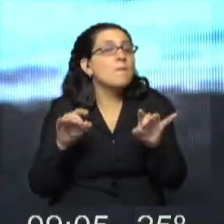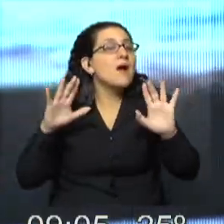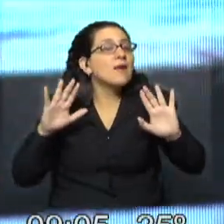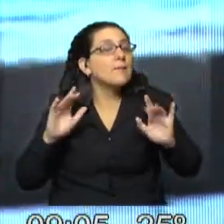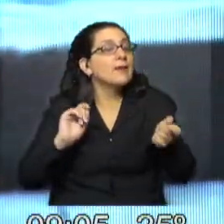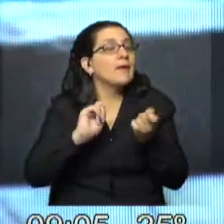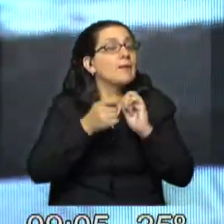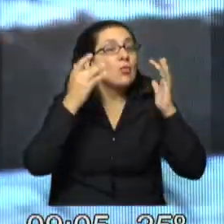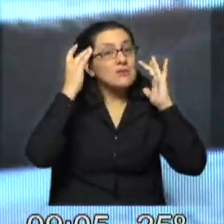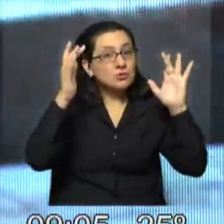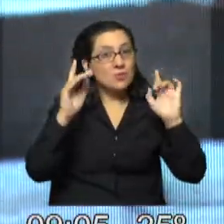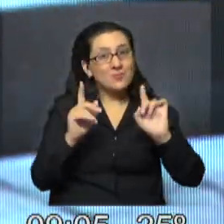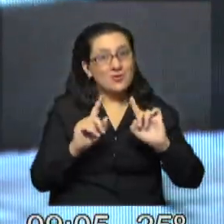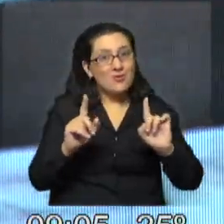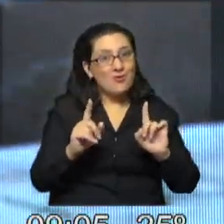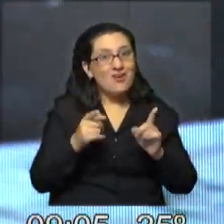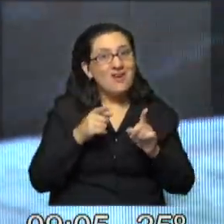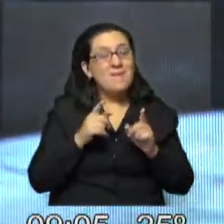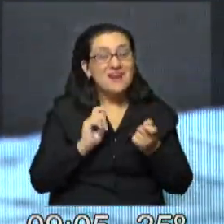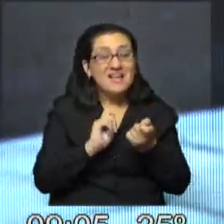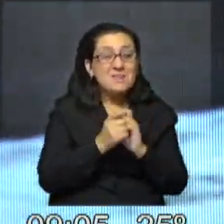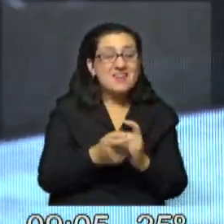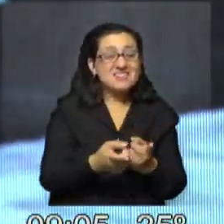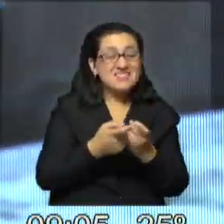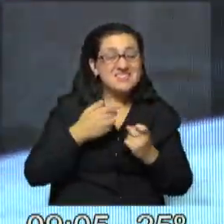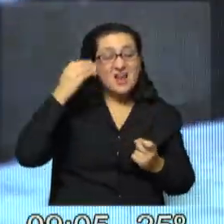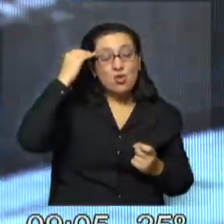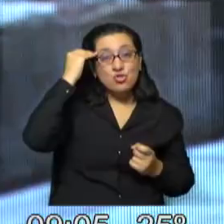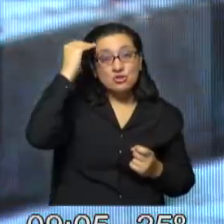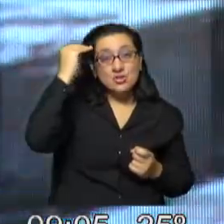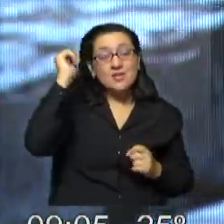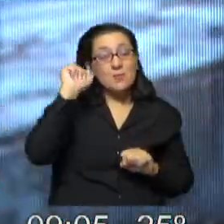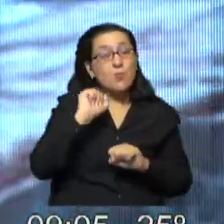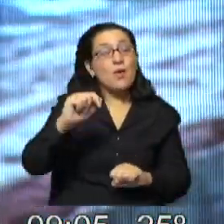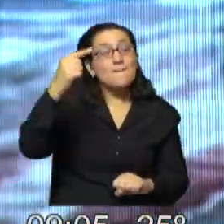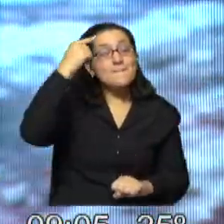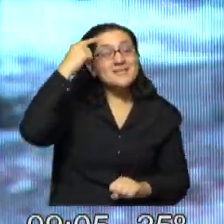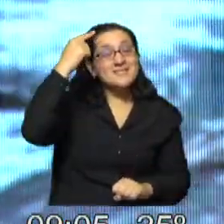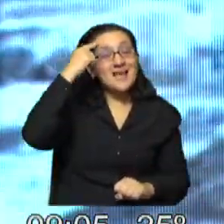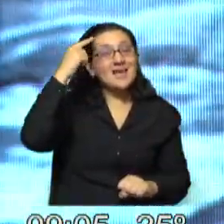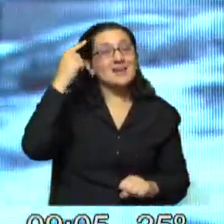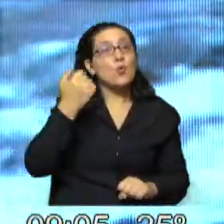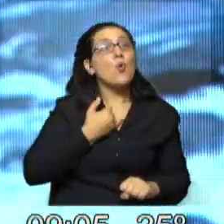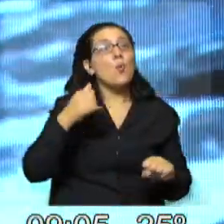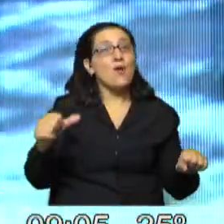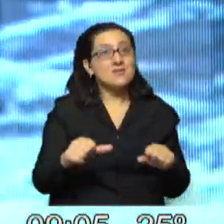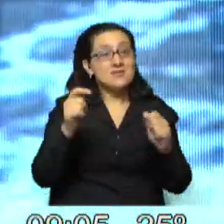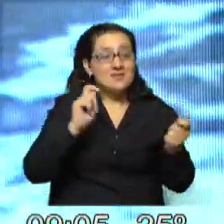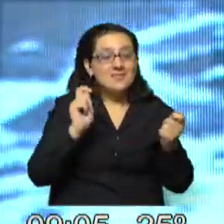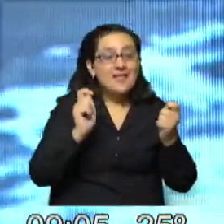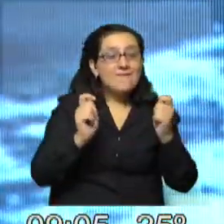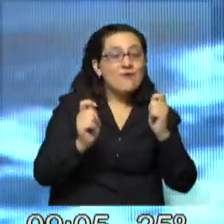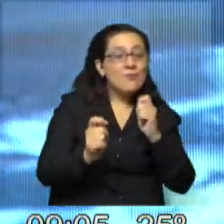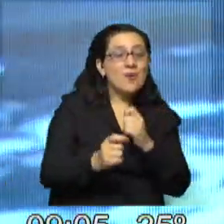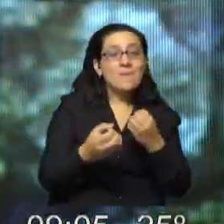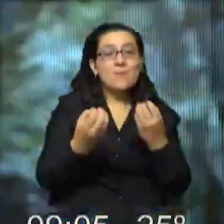la educación se va a cambiar desde adentro de la educación, uh-huh, con docentes que puedan pensar sus prácticas, problematizarlas e ir transformando, porque es